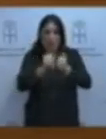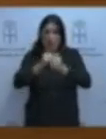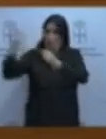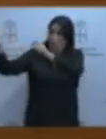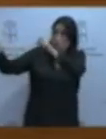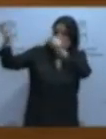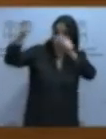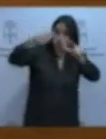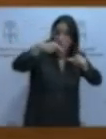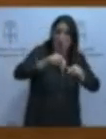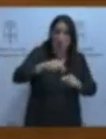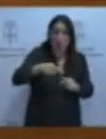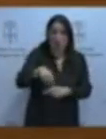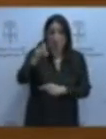Musel?